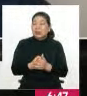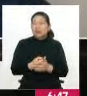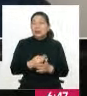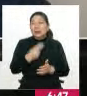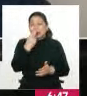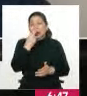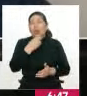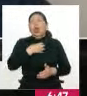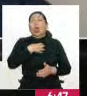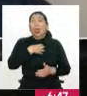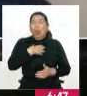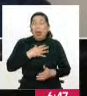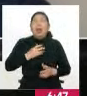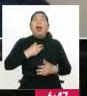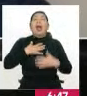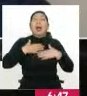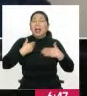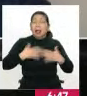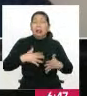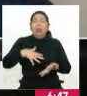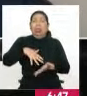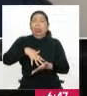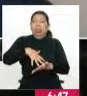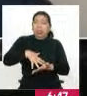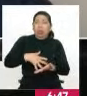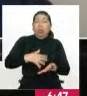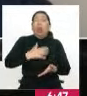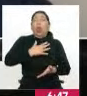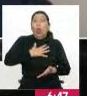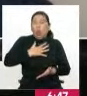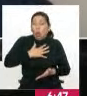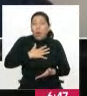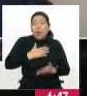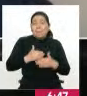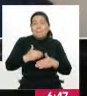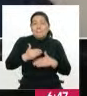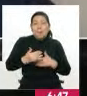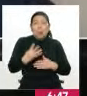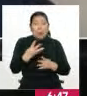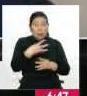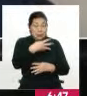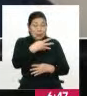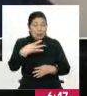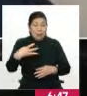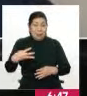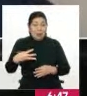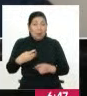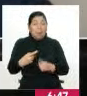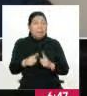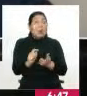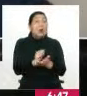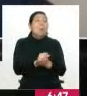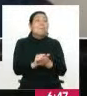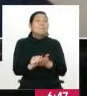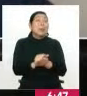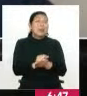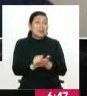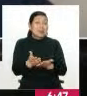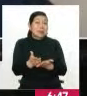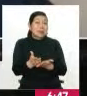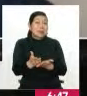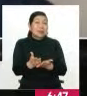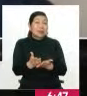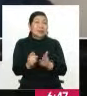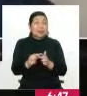como fatiga, debilidad, tos, incluso más allá de las 4 semanas, incluso por meses luego de la